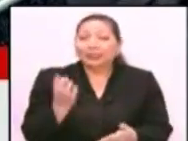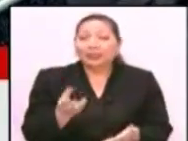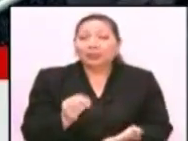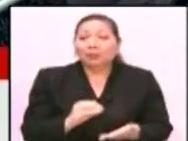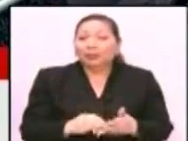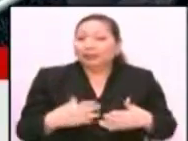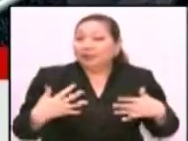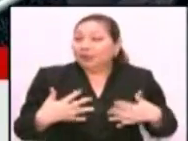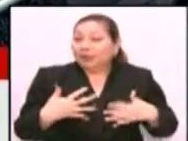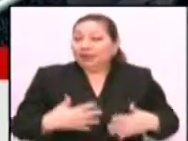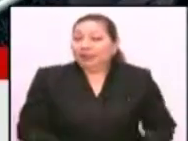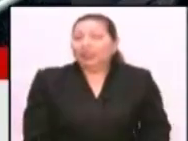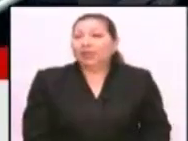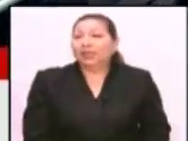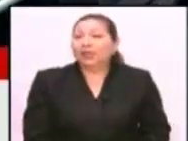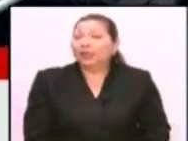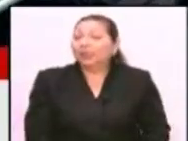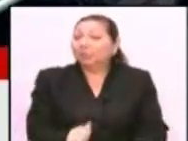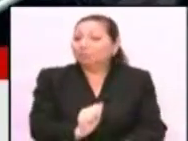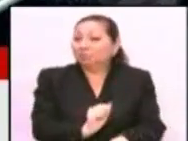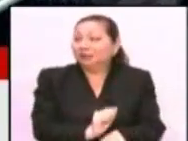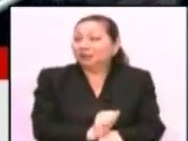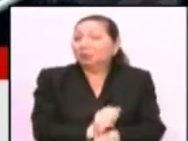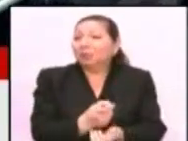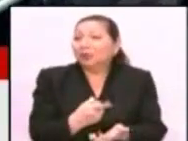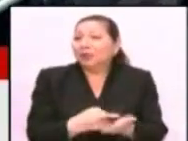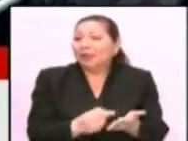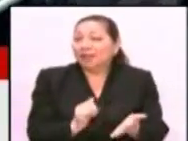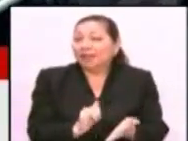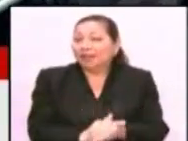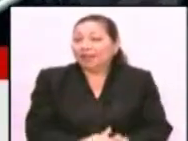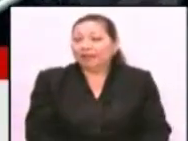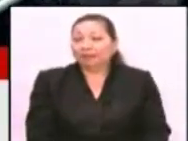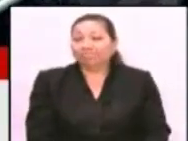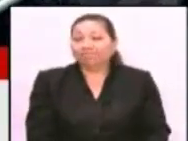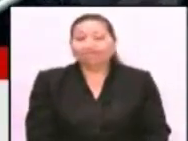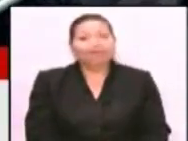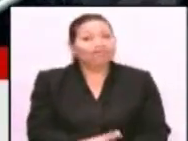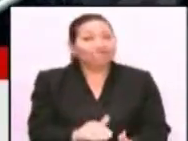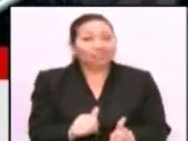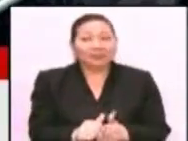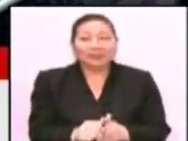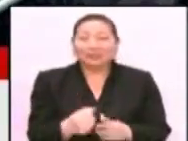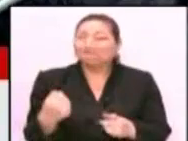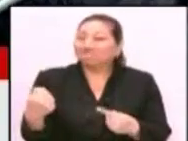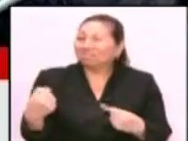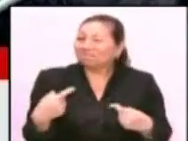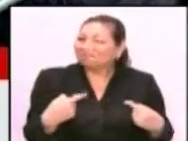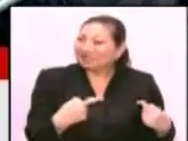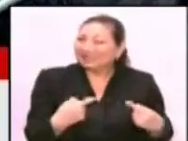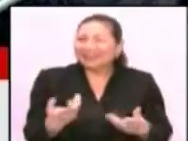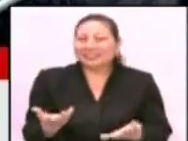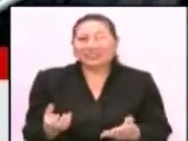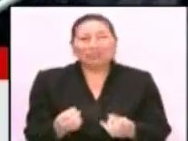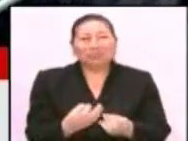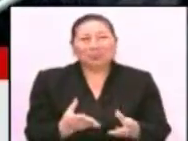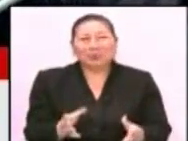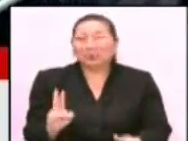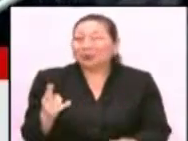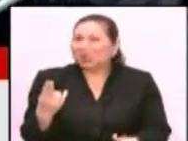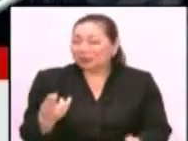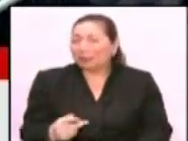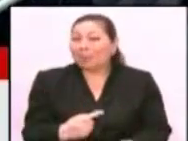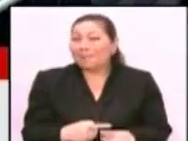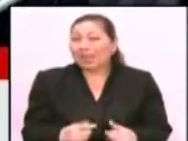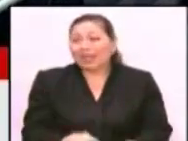muchísimo miedo respecto a los presos, porque todo es violencia, es verdad que las calles están llenas de